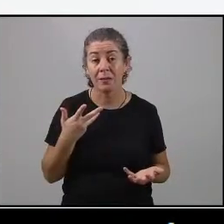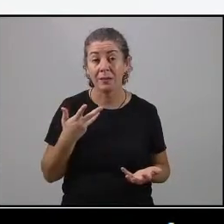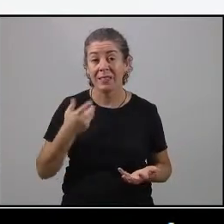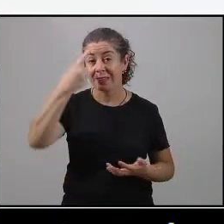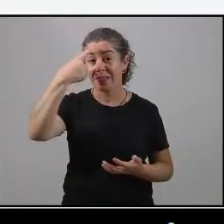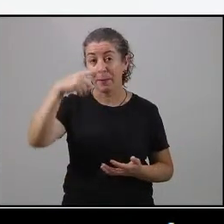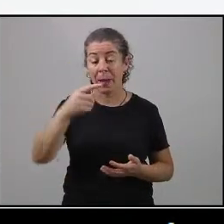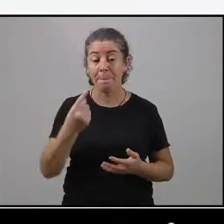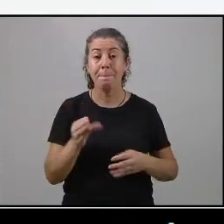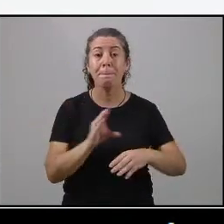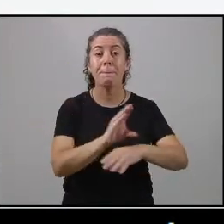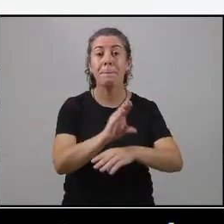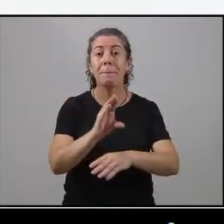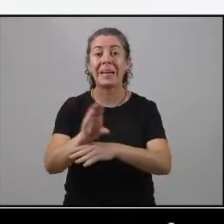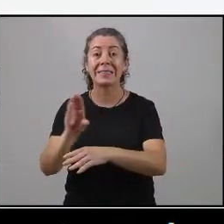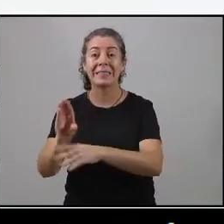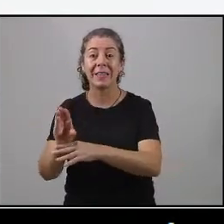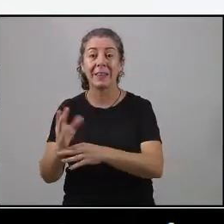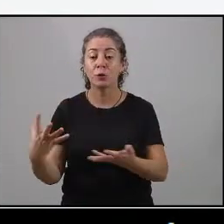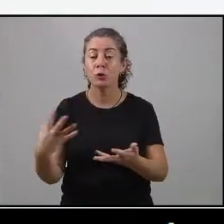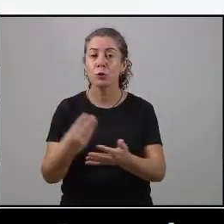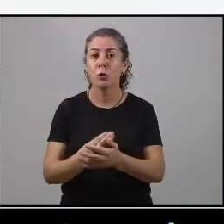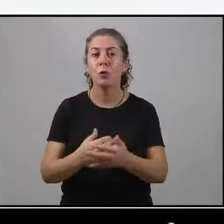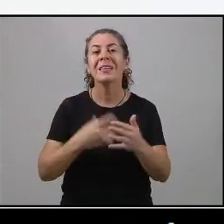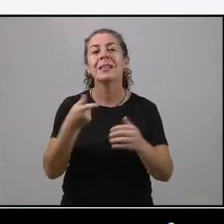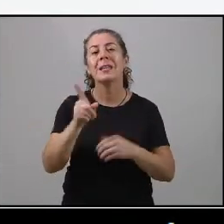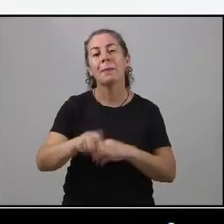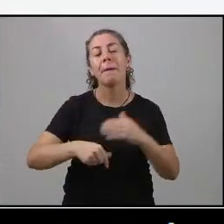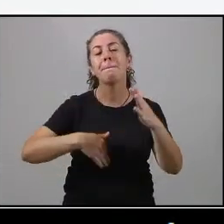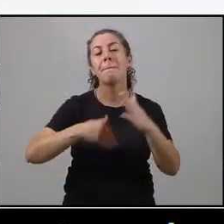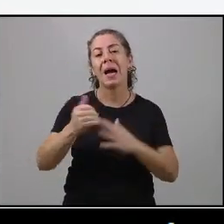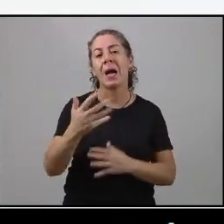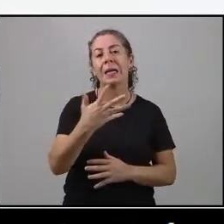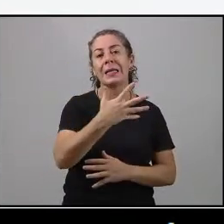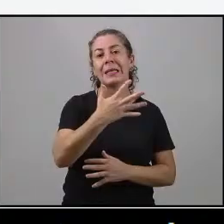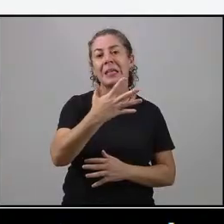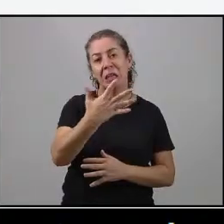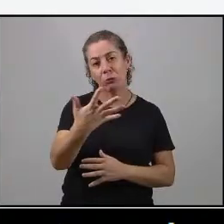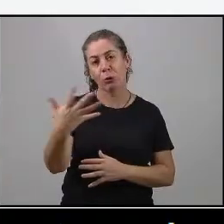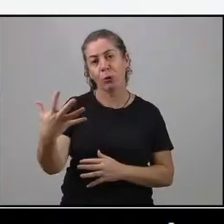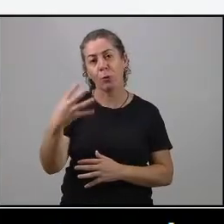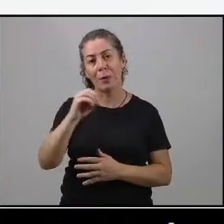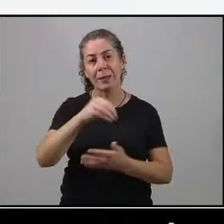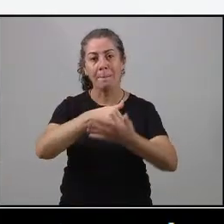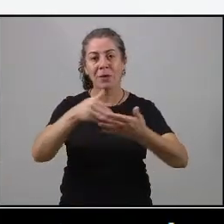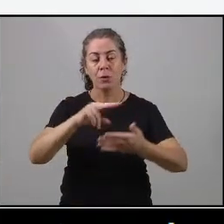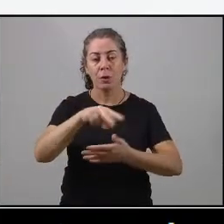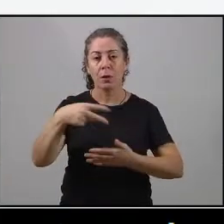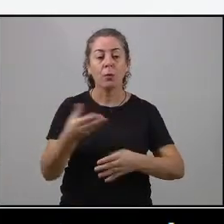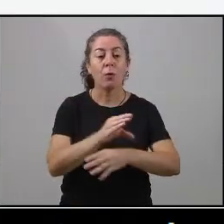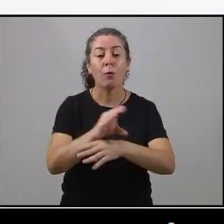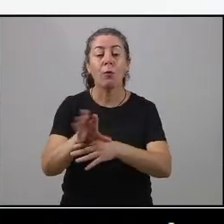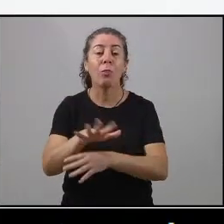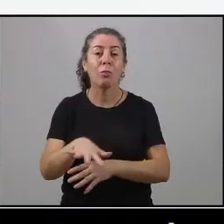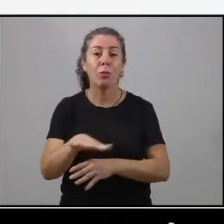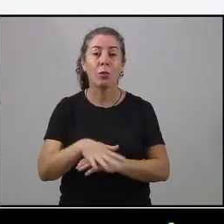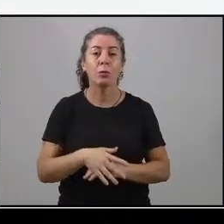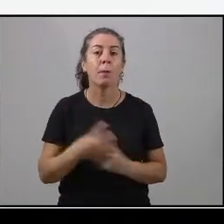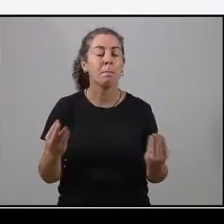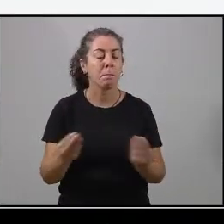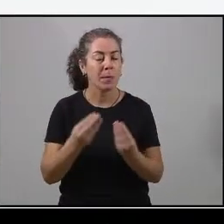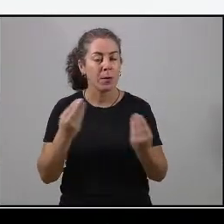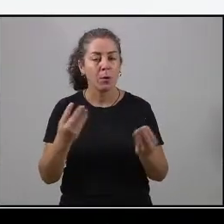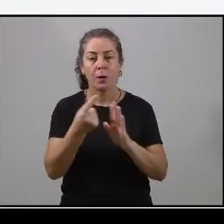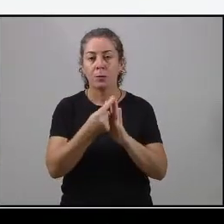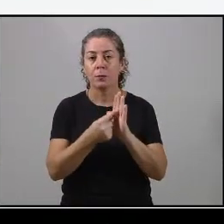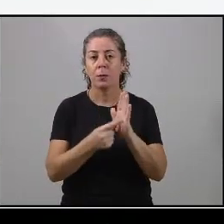distintas partidas y el destino de esos más de 550 millones de euros. Sin duda, entre otras cuestiones, mejora de las condiciones